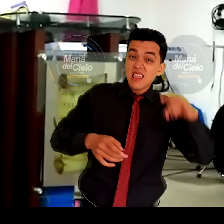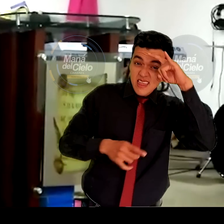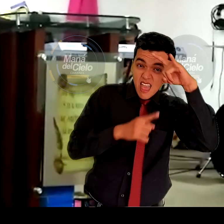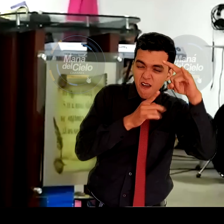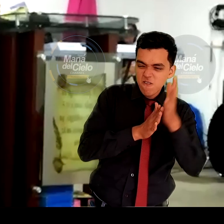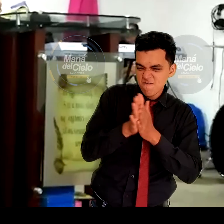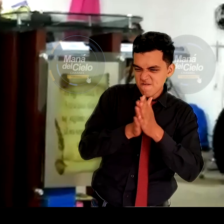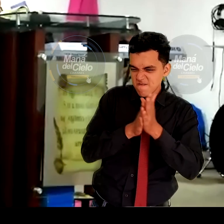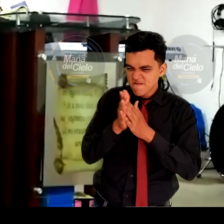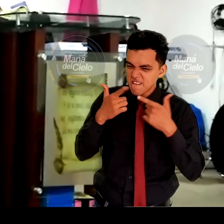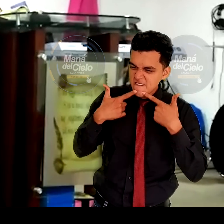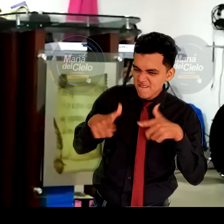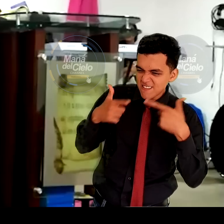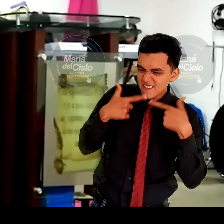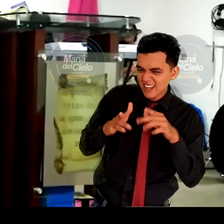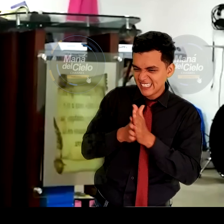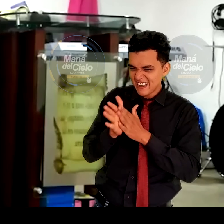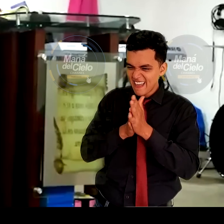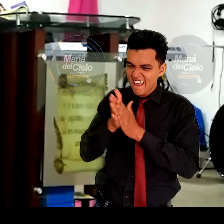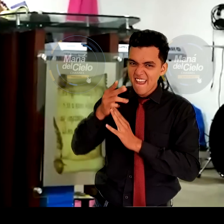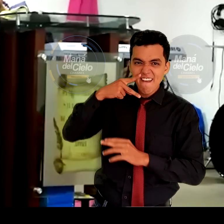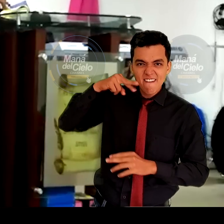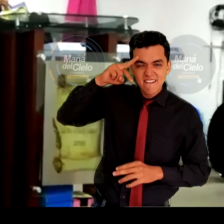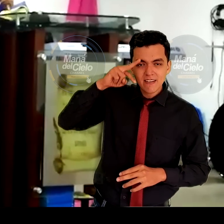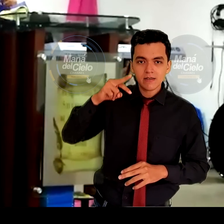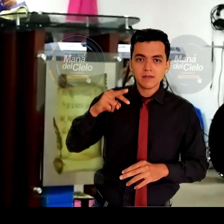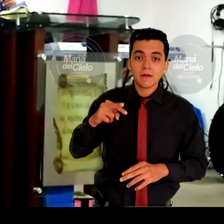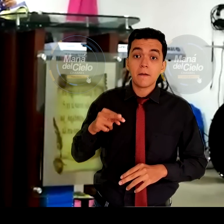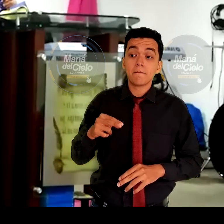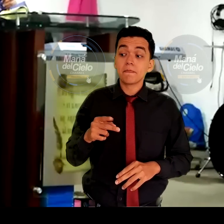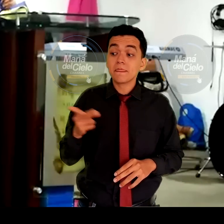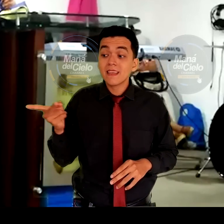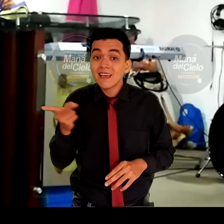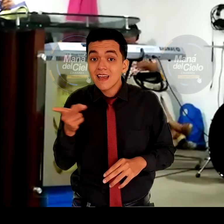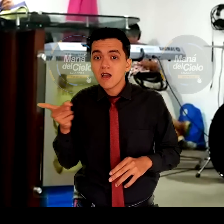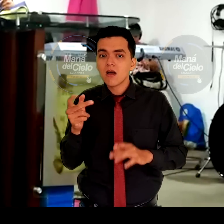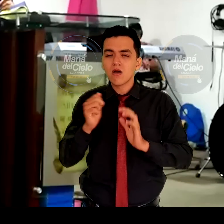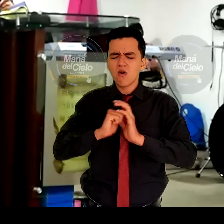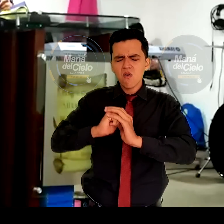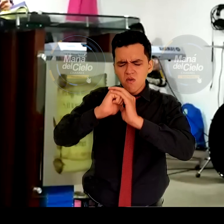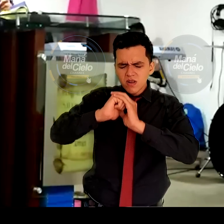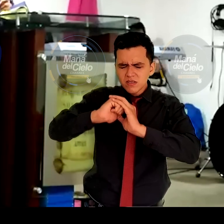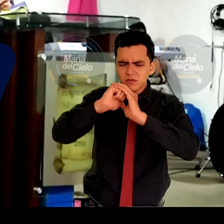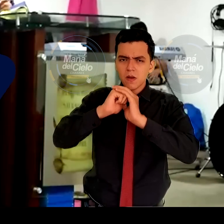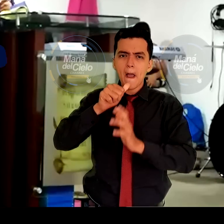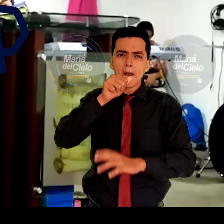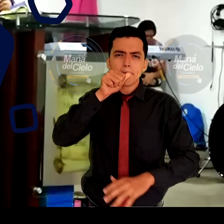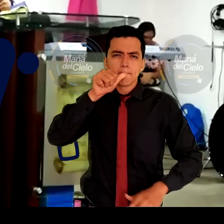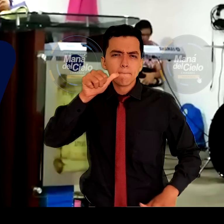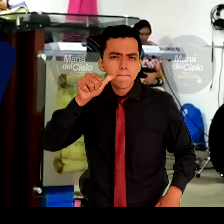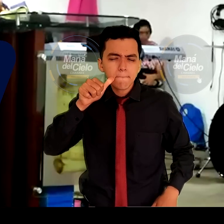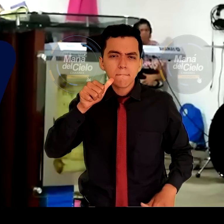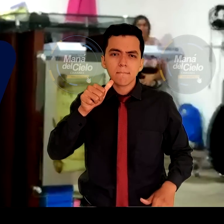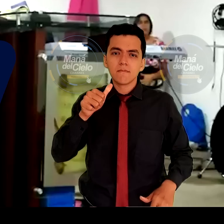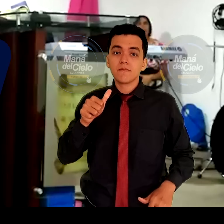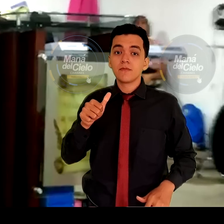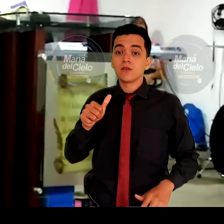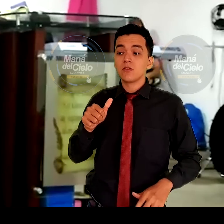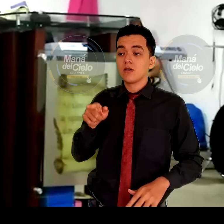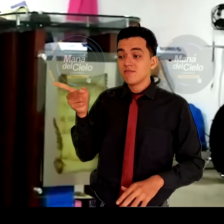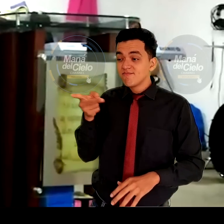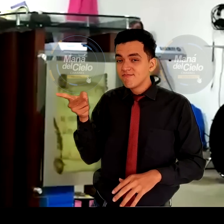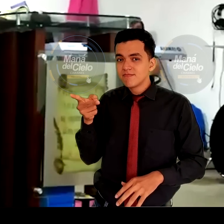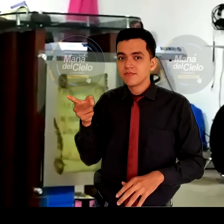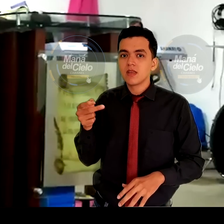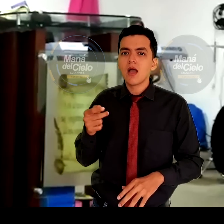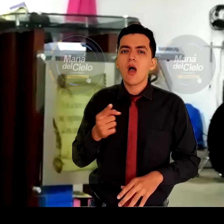hijos. Y esa pareja se metieron en oración, se metieron en ayuno. Ve, hermanos, al mes completo